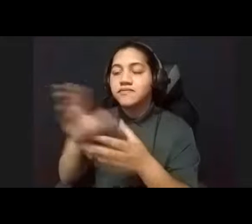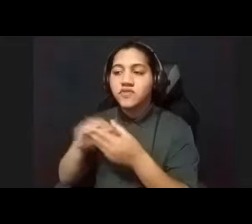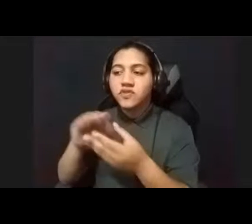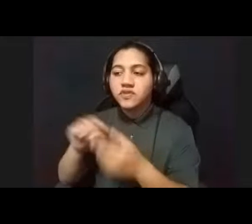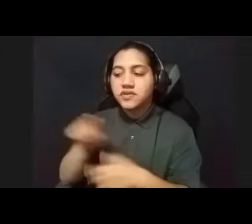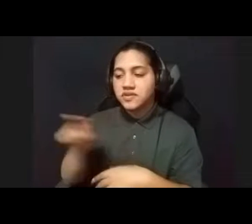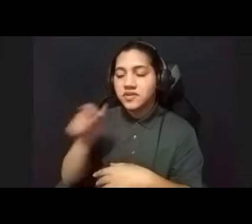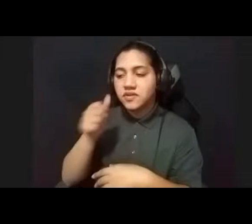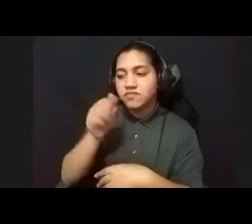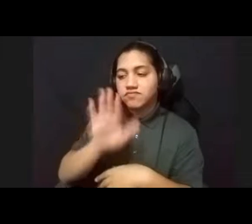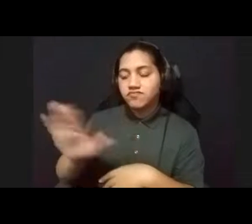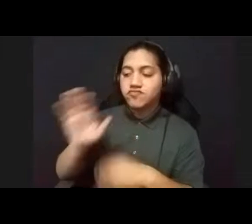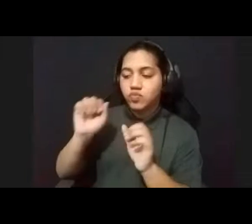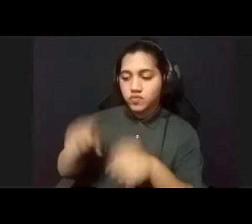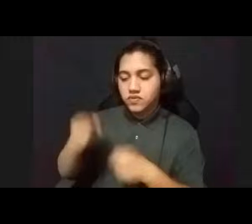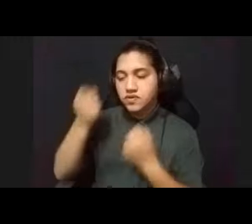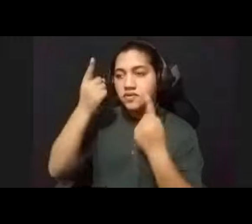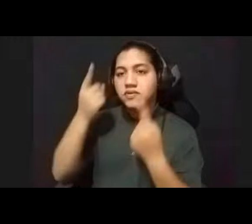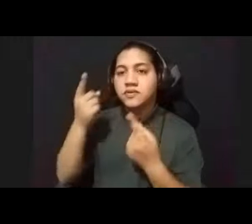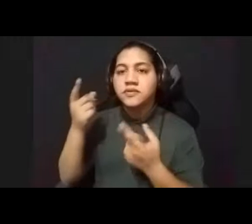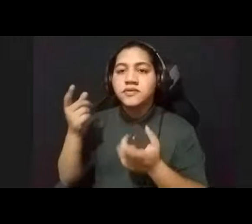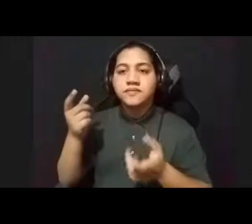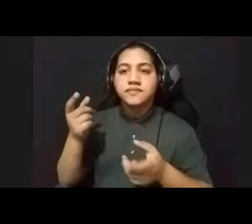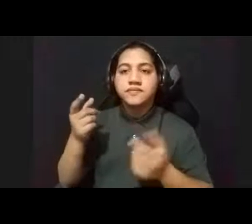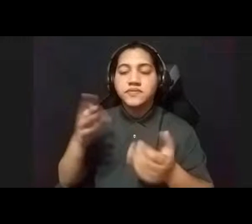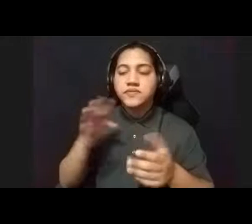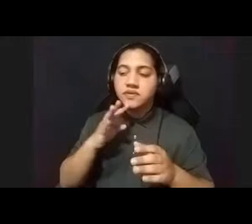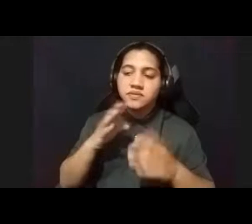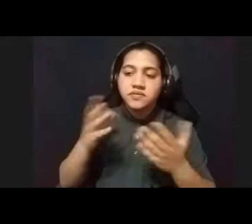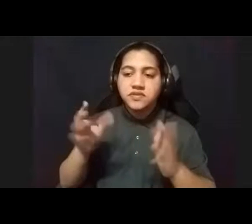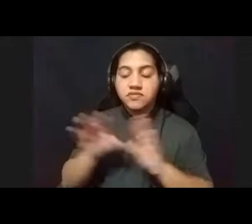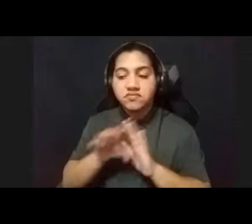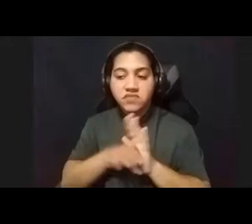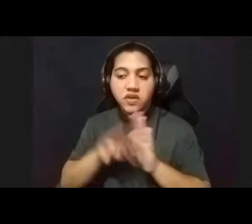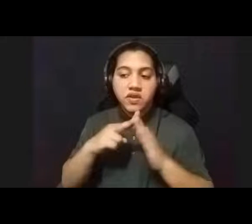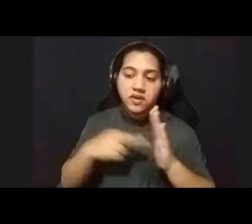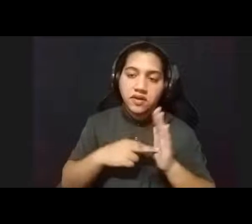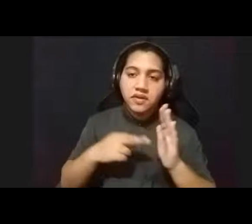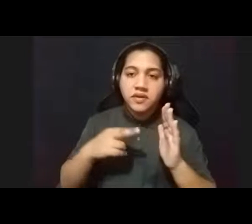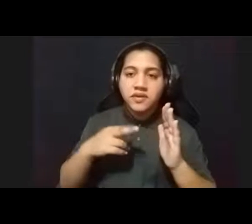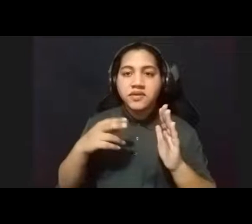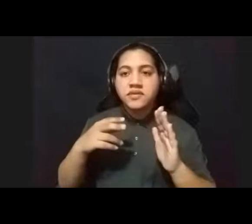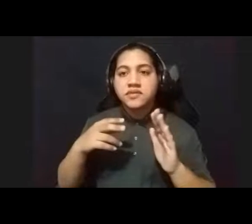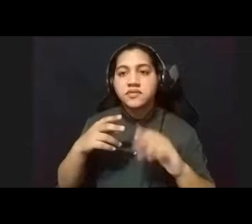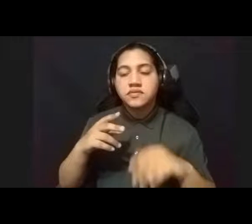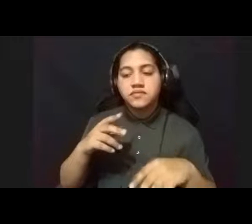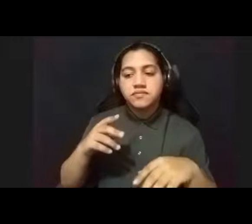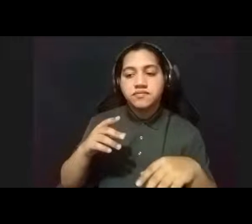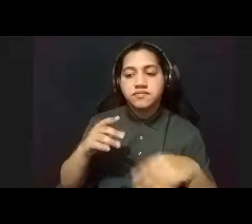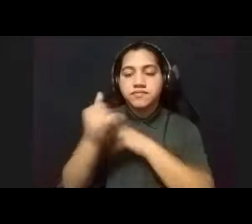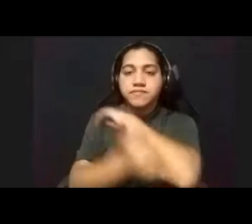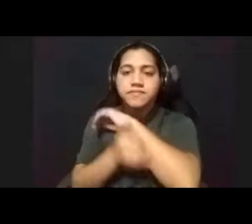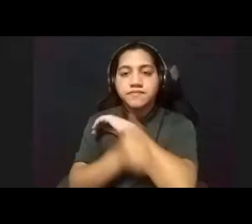entender. Y cuando hablamos de códigos, quiero decir que en un país como por